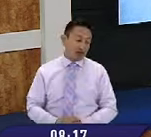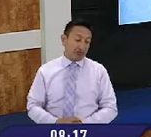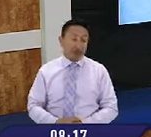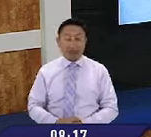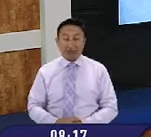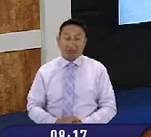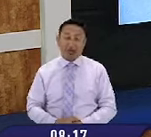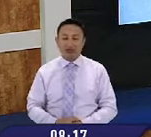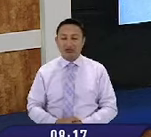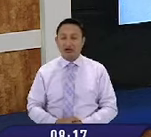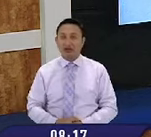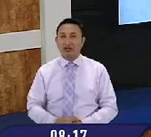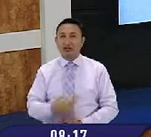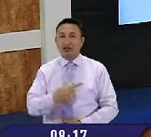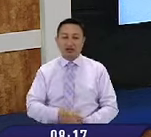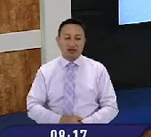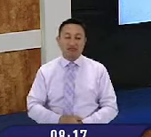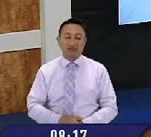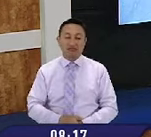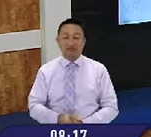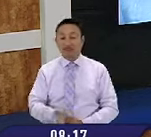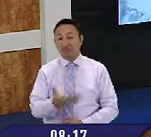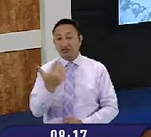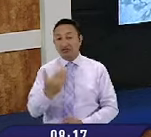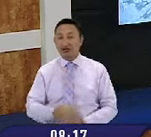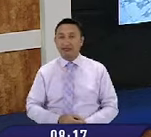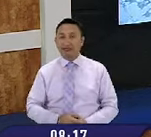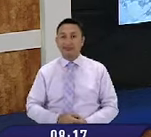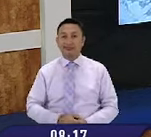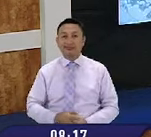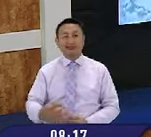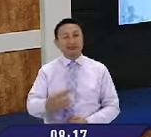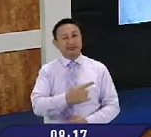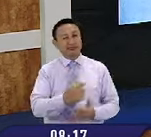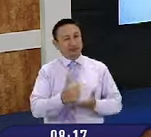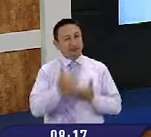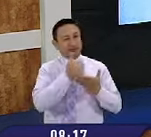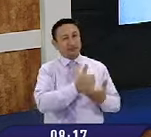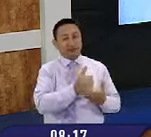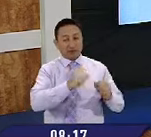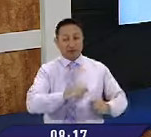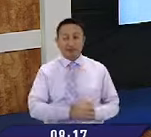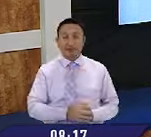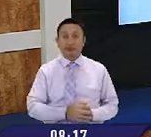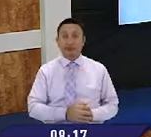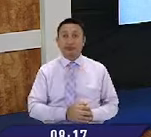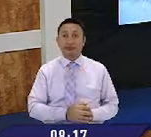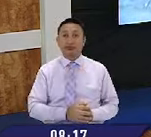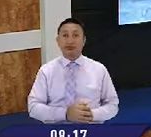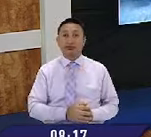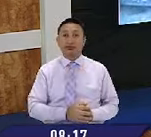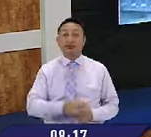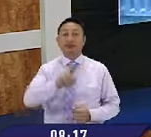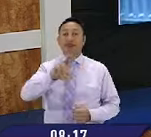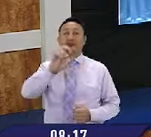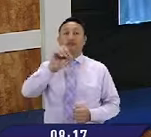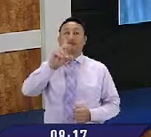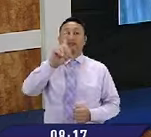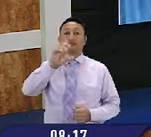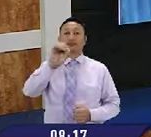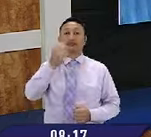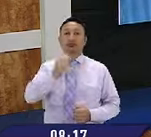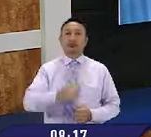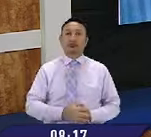realmente, ya saben lo que le vale. Entonces no sean malitos, vayan por allá, sector de Quitumbes esto, ¿no? Ya donde está